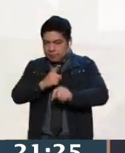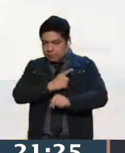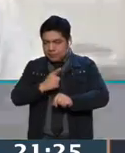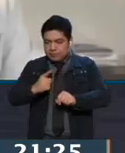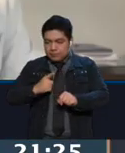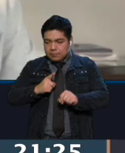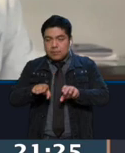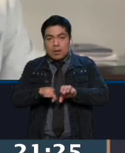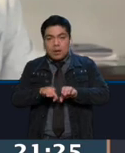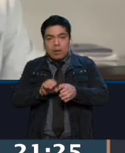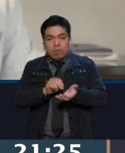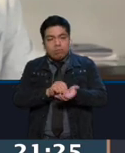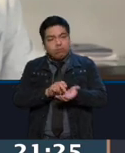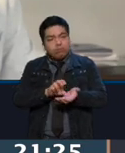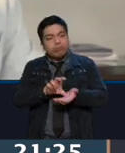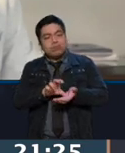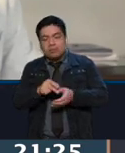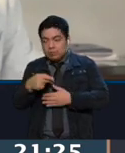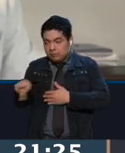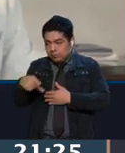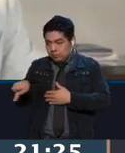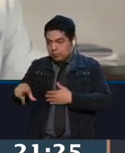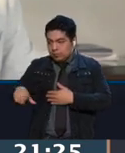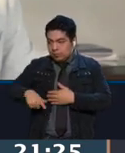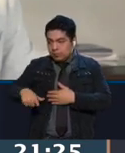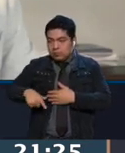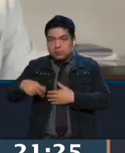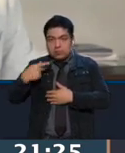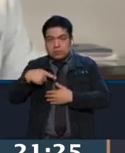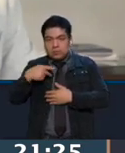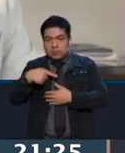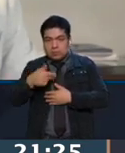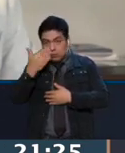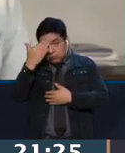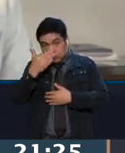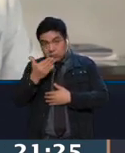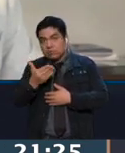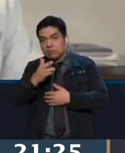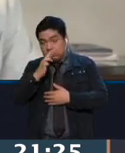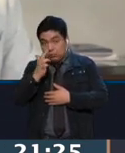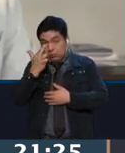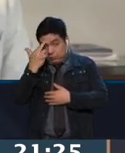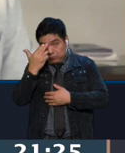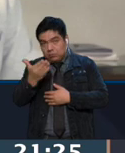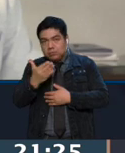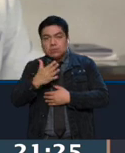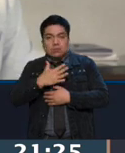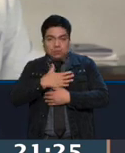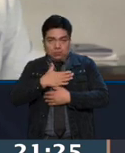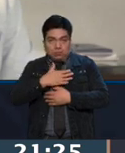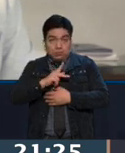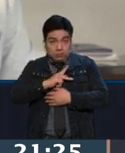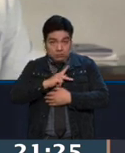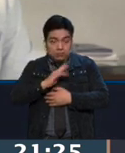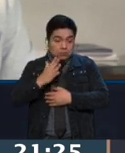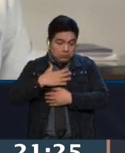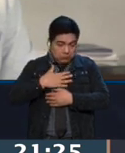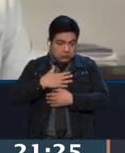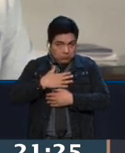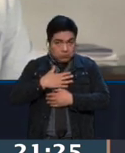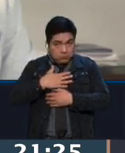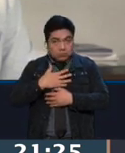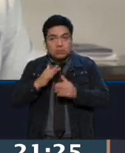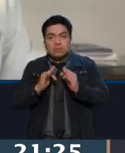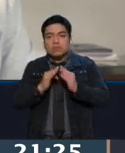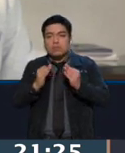cómo crecieron en el sexenio de Ernesto Zedillo, pues la gente en casa no me dejará mentir, seguramente lo recuerda. Yo recuerdo que en mi caso muy personal, la forma